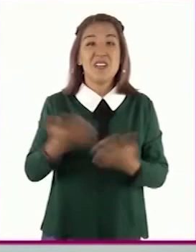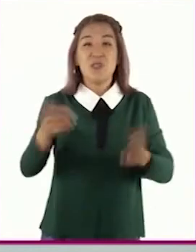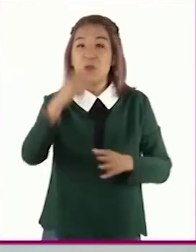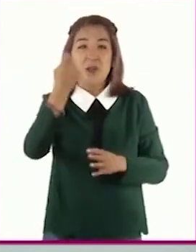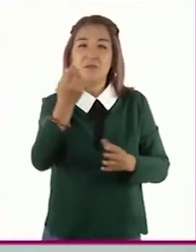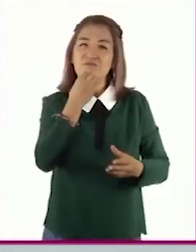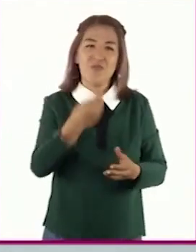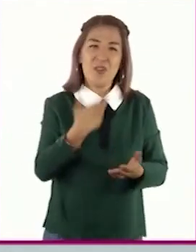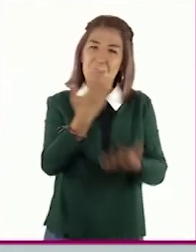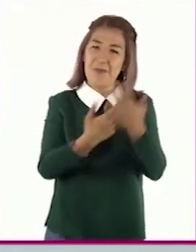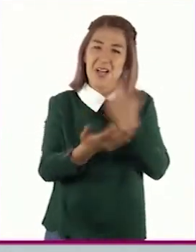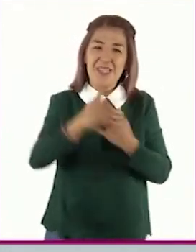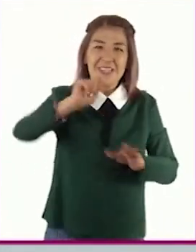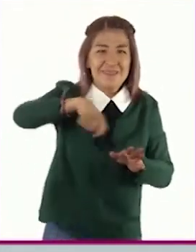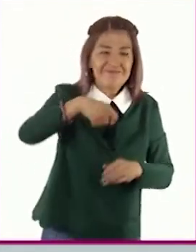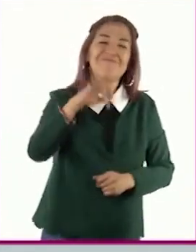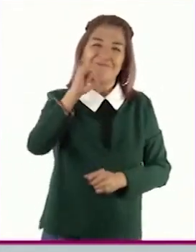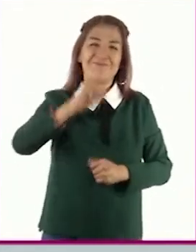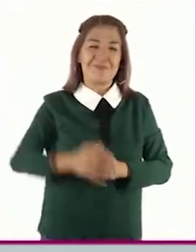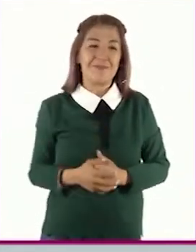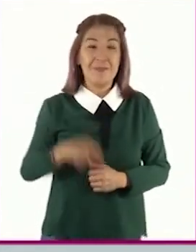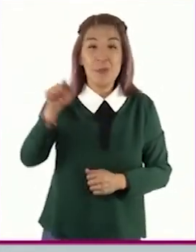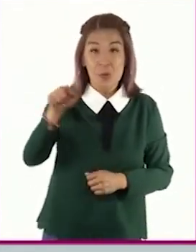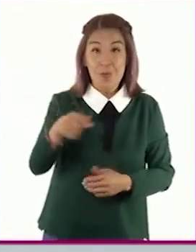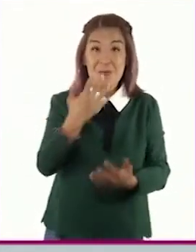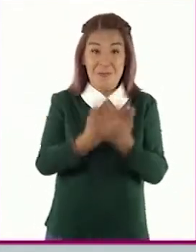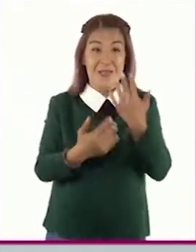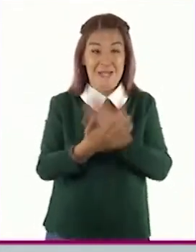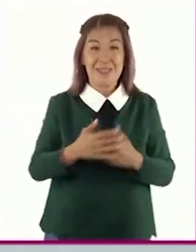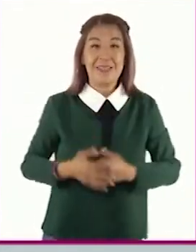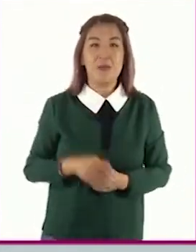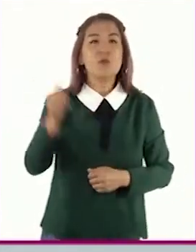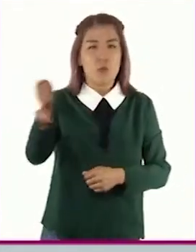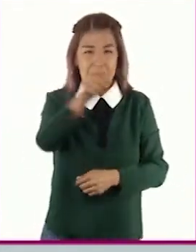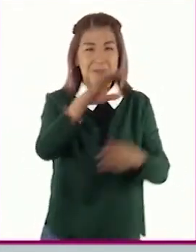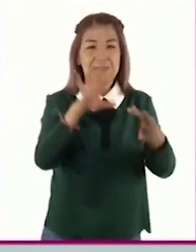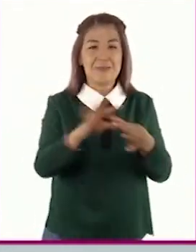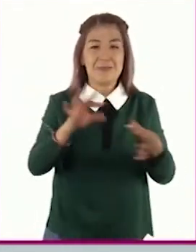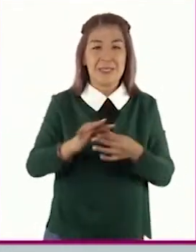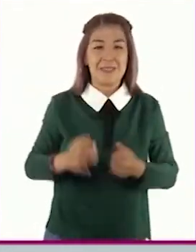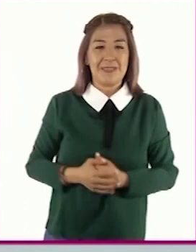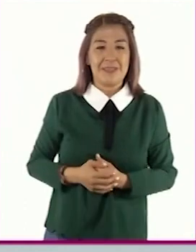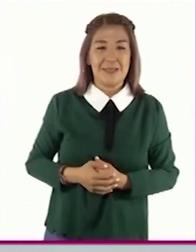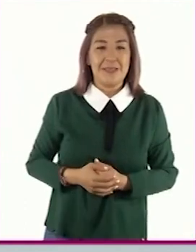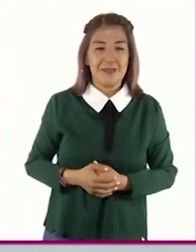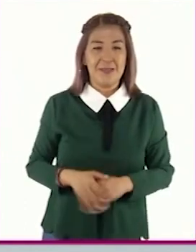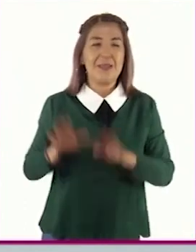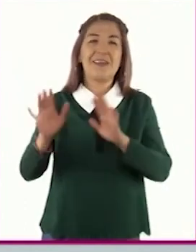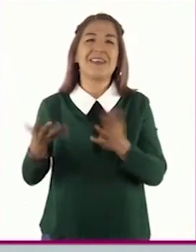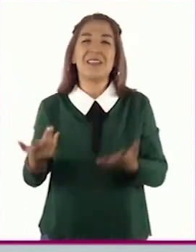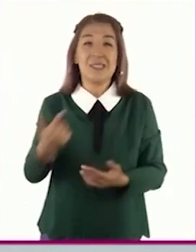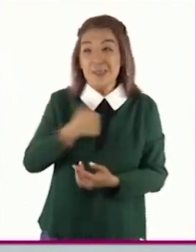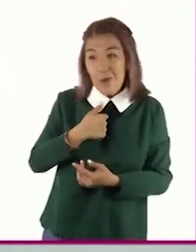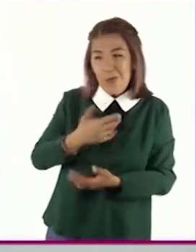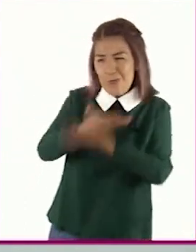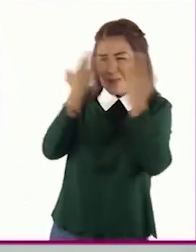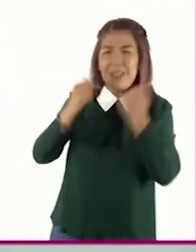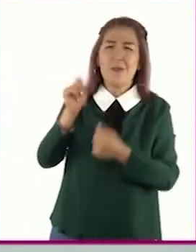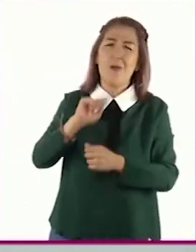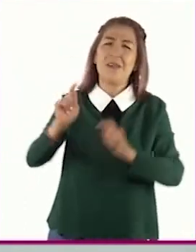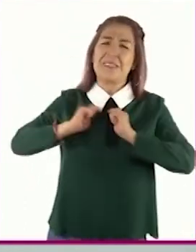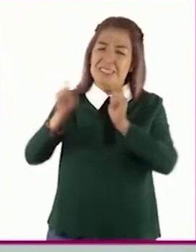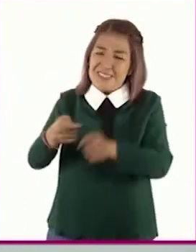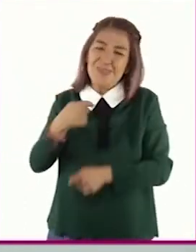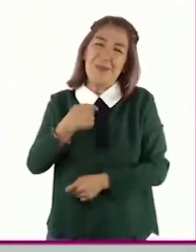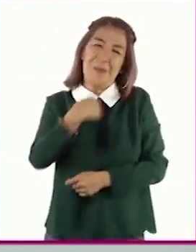con la mano, ¿eh? ¿Con la mano? Sí. Chico corrosivo, explica tú. Bueno, lo que no sepa, lo que pasa es que pues, me da un poco